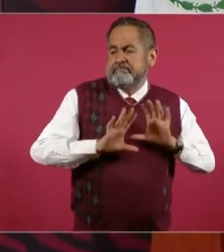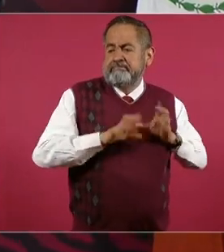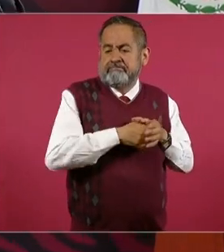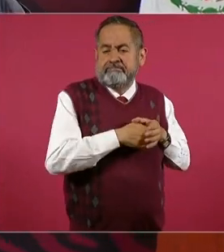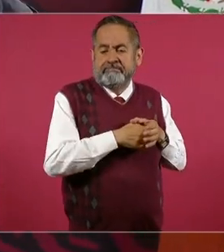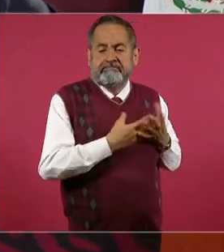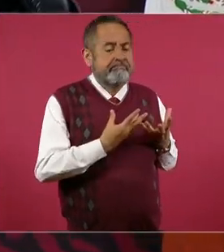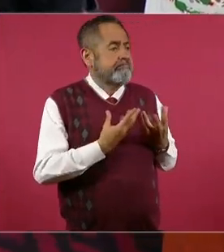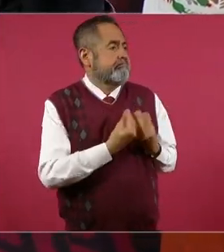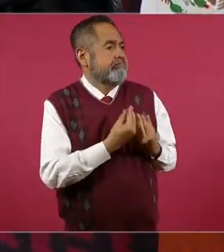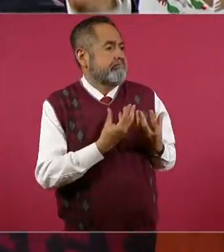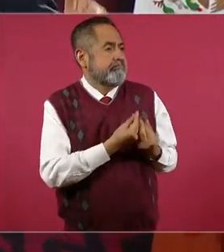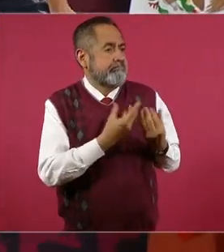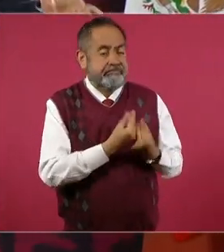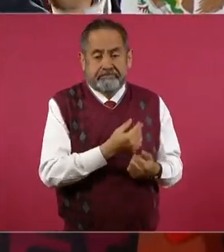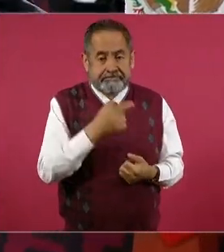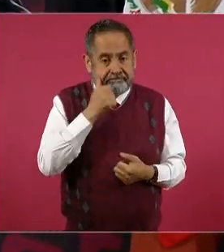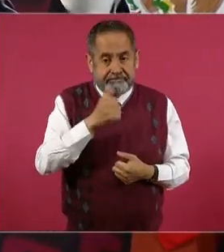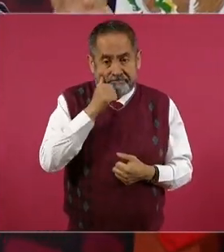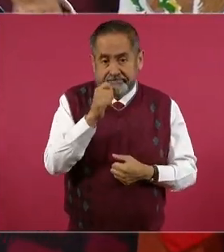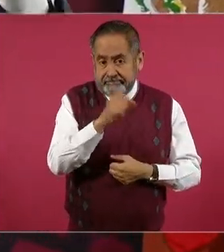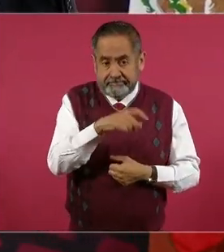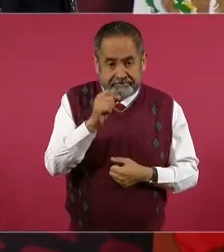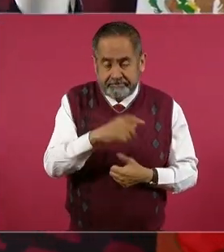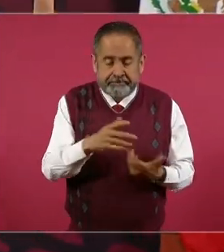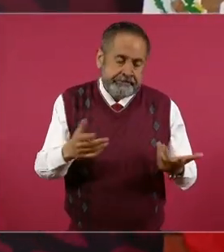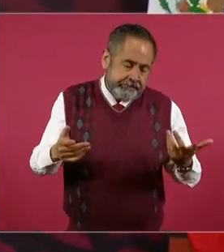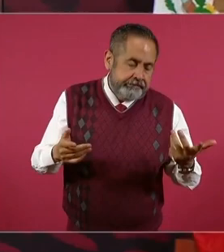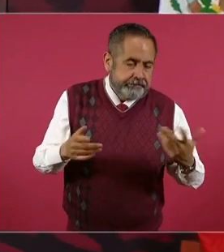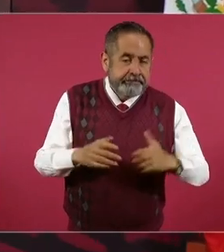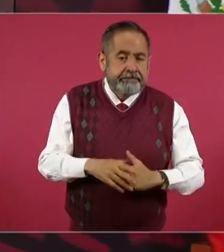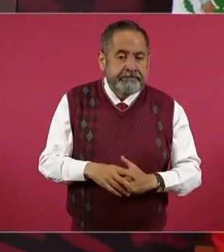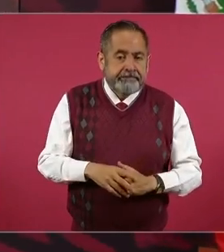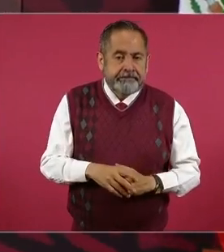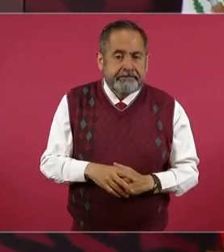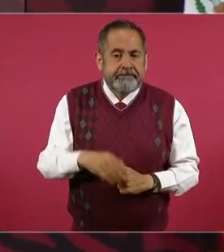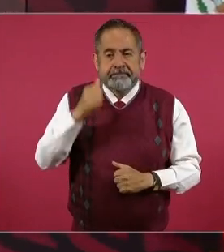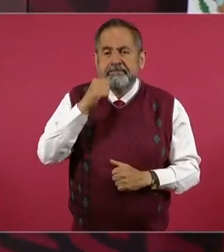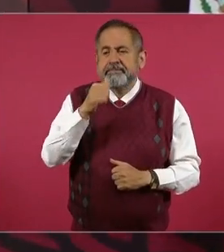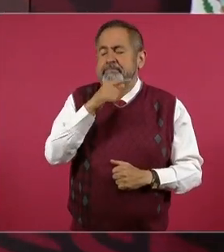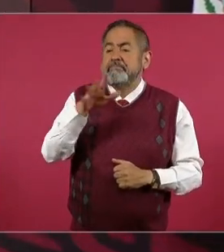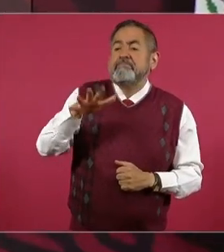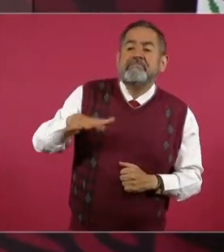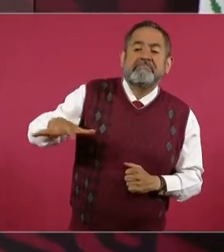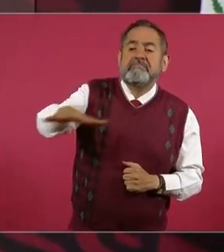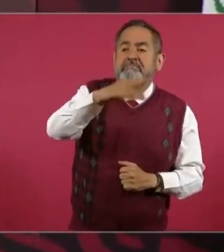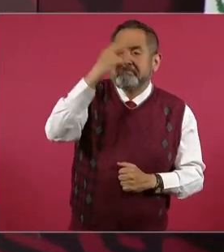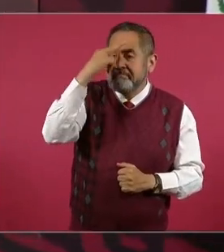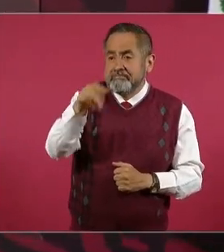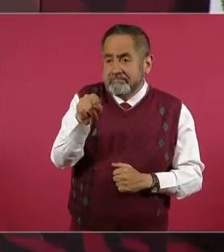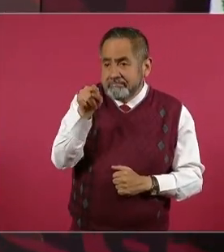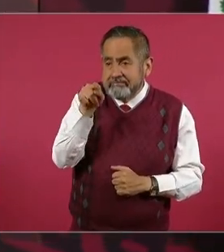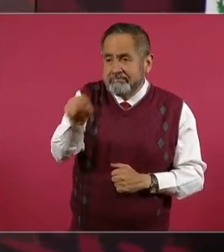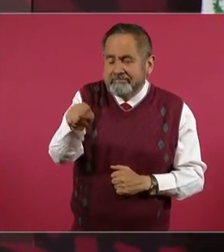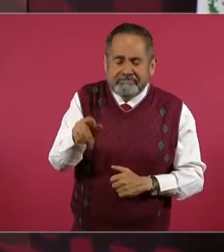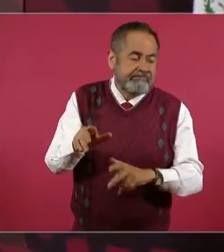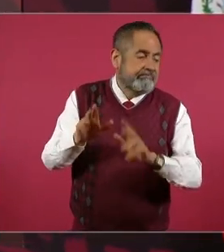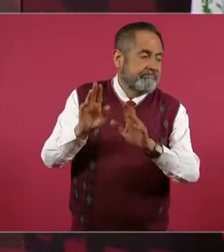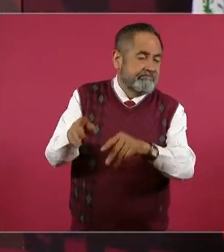Y siempre relacionaban al mexicano